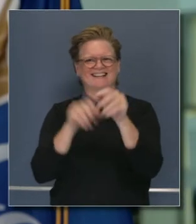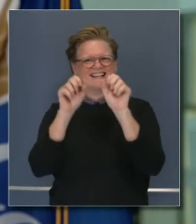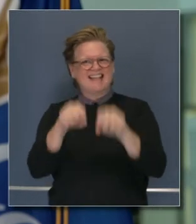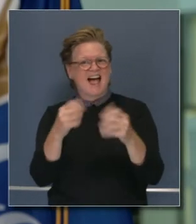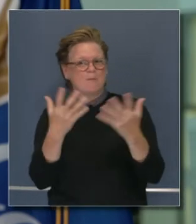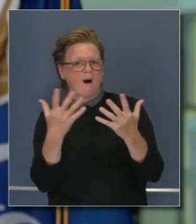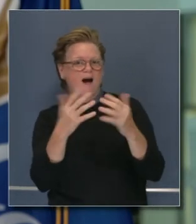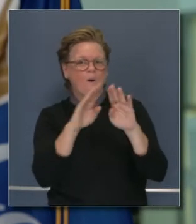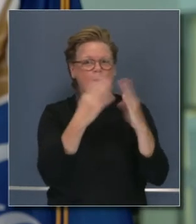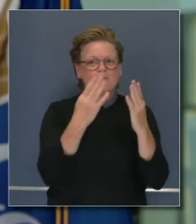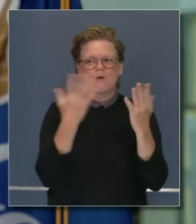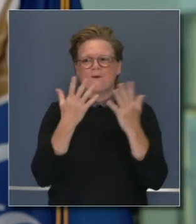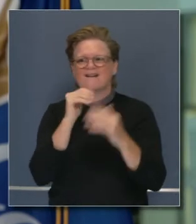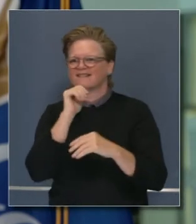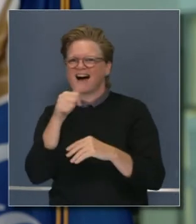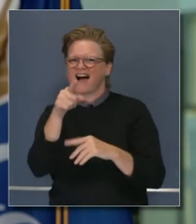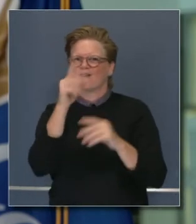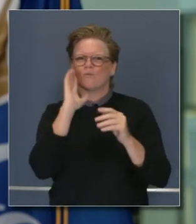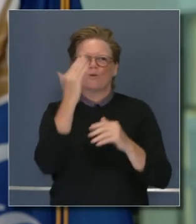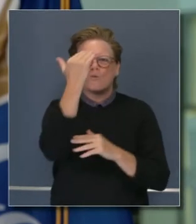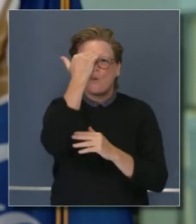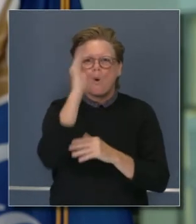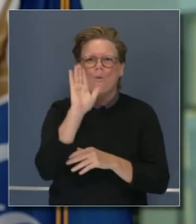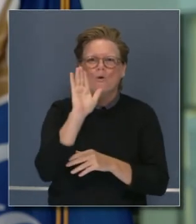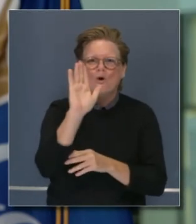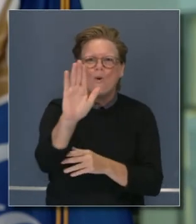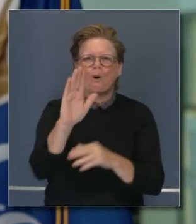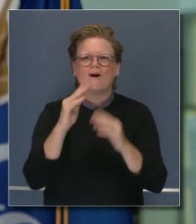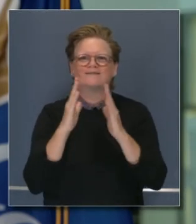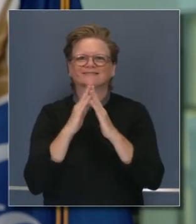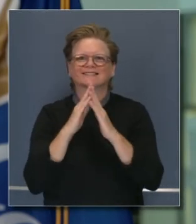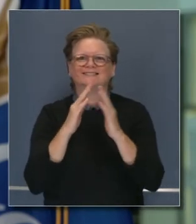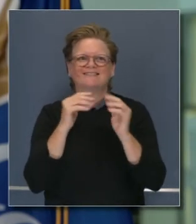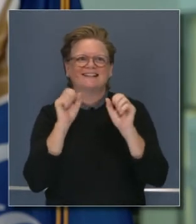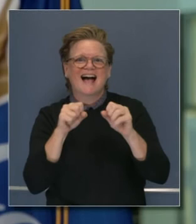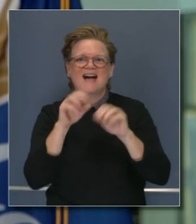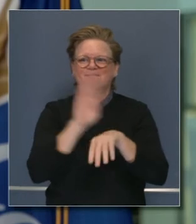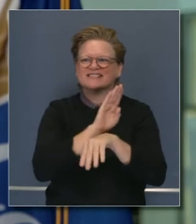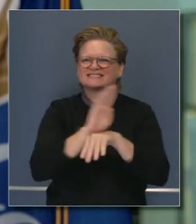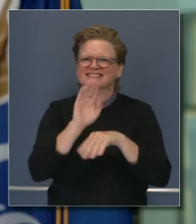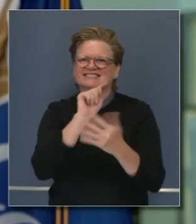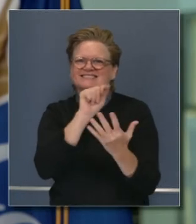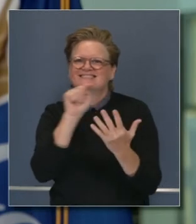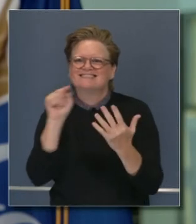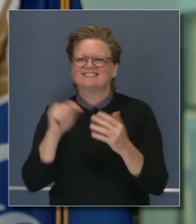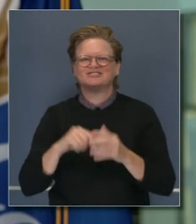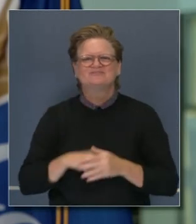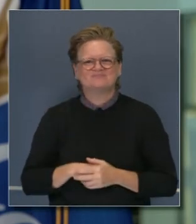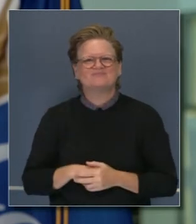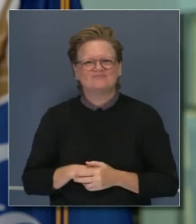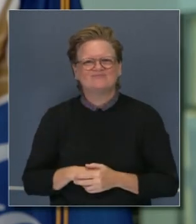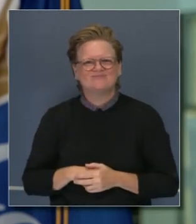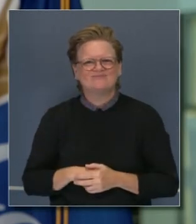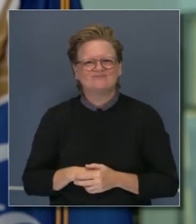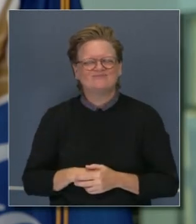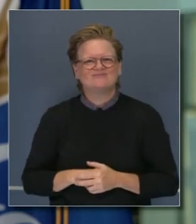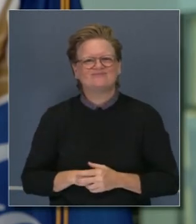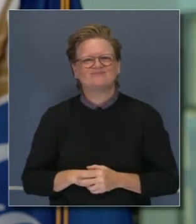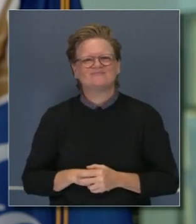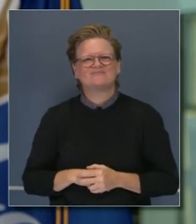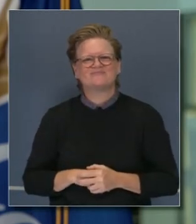usted, aprecio esa información. Lo que destacó usted es información correcta y está bien representada en ese sitio